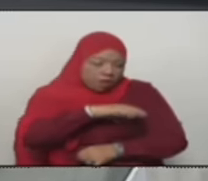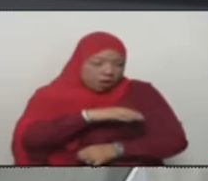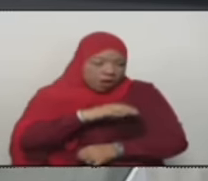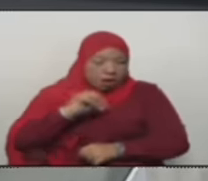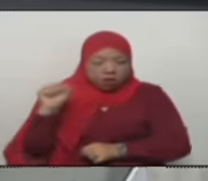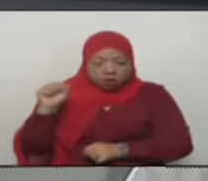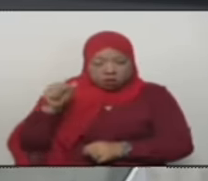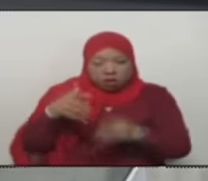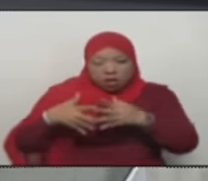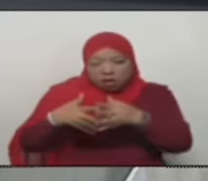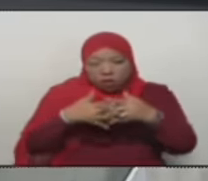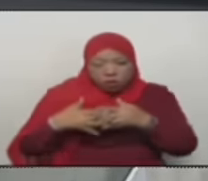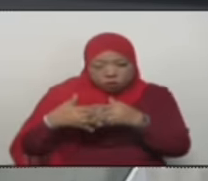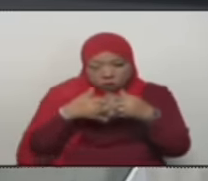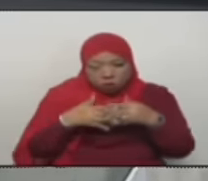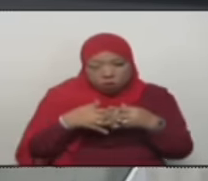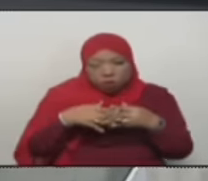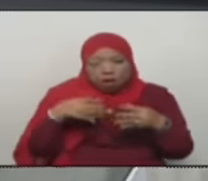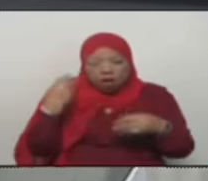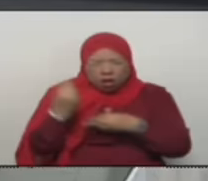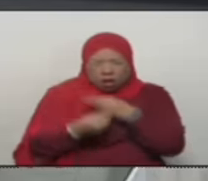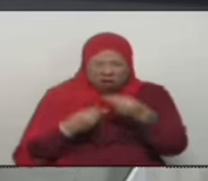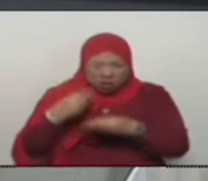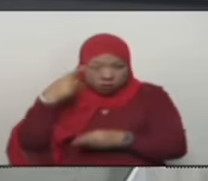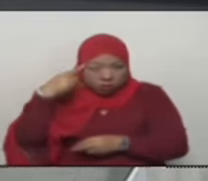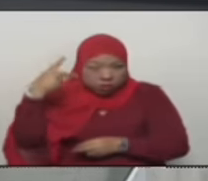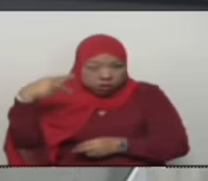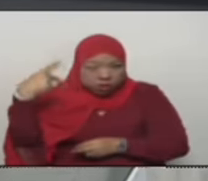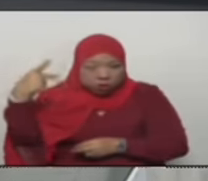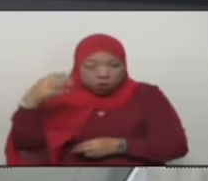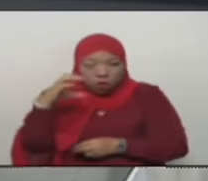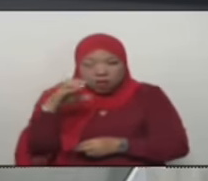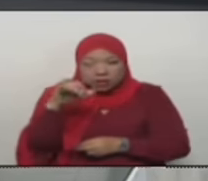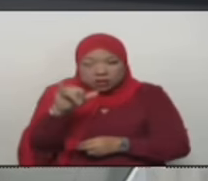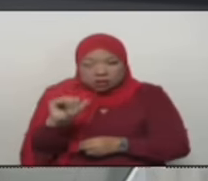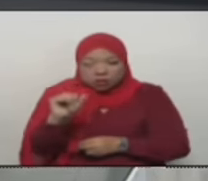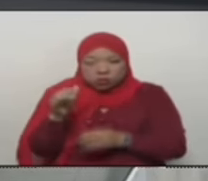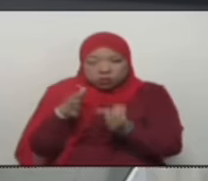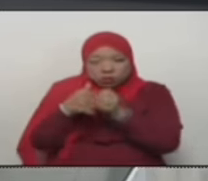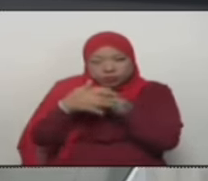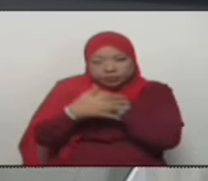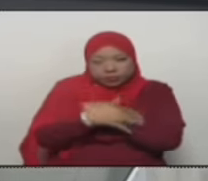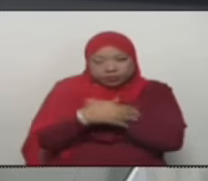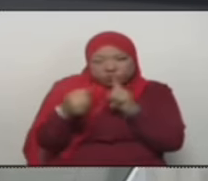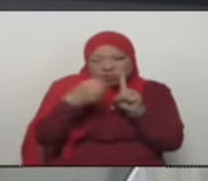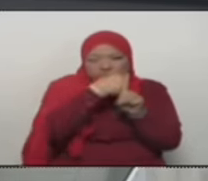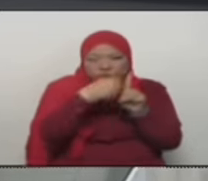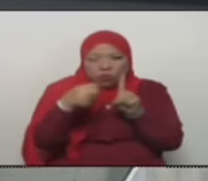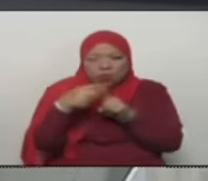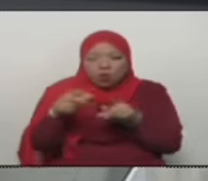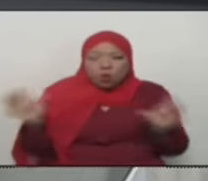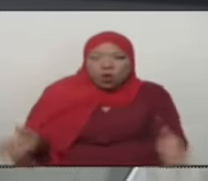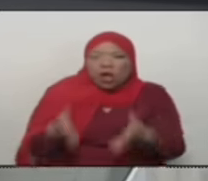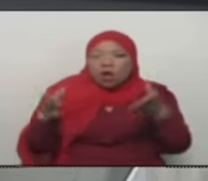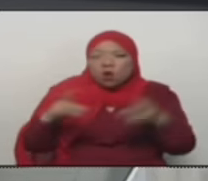Estados Unidos se especializan en operaciones psicológicas de azuzar la violencia, incitar al